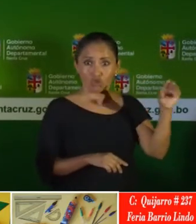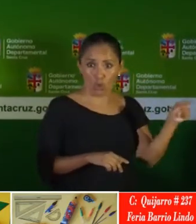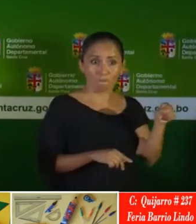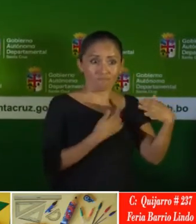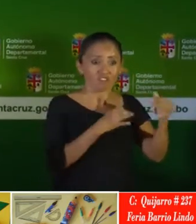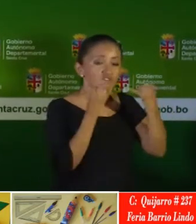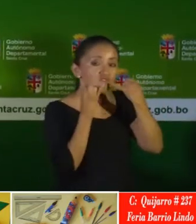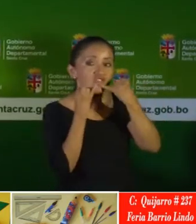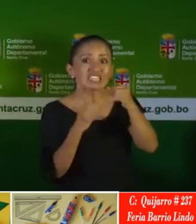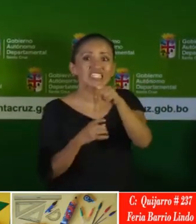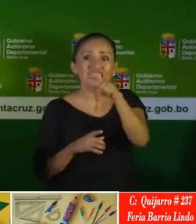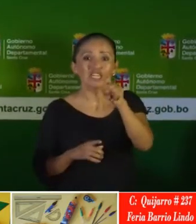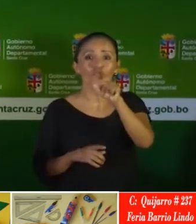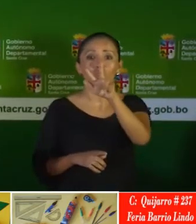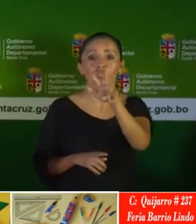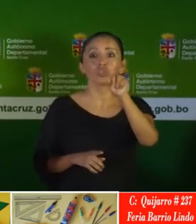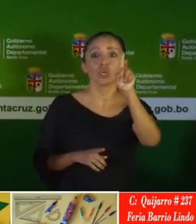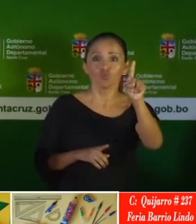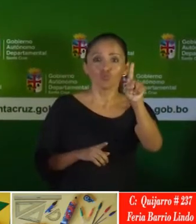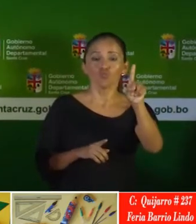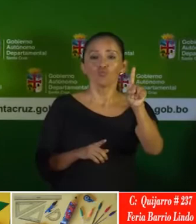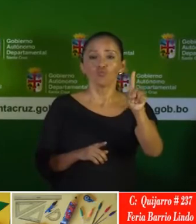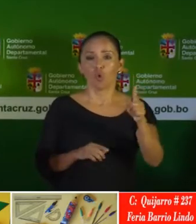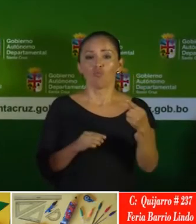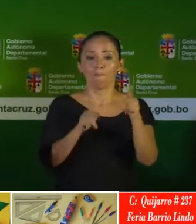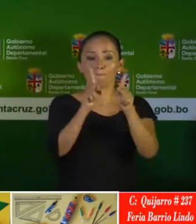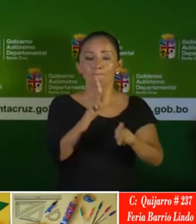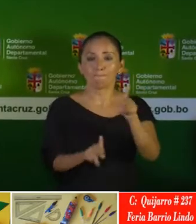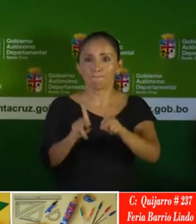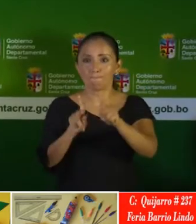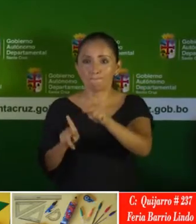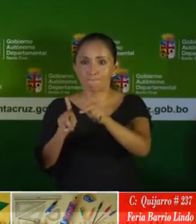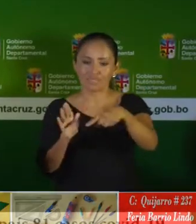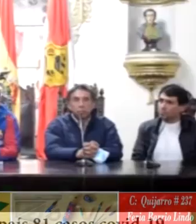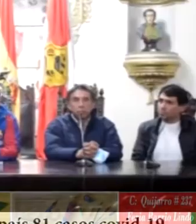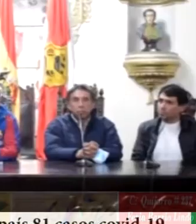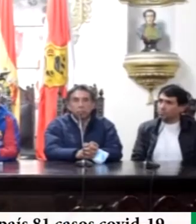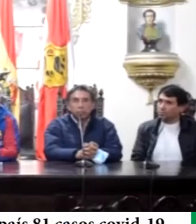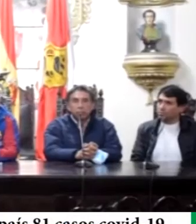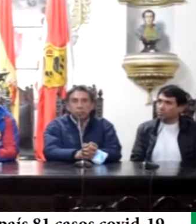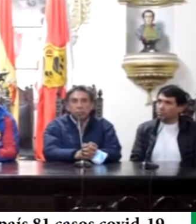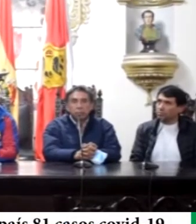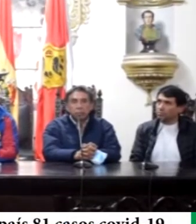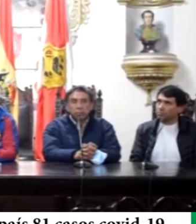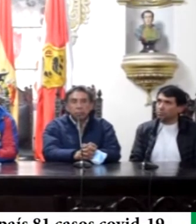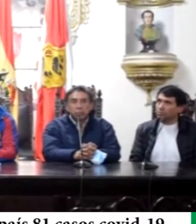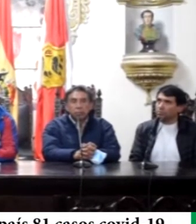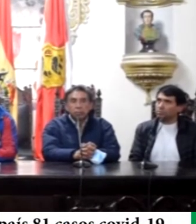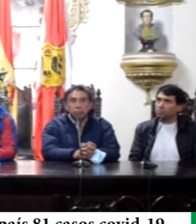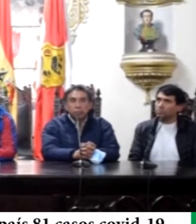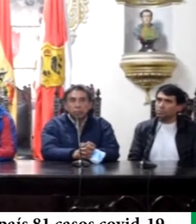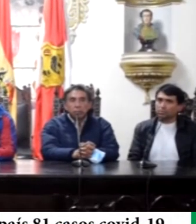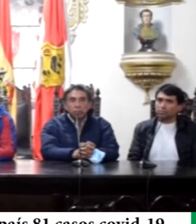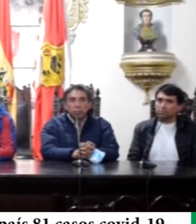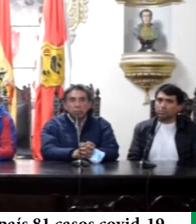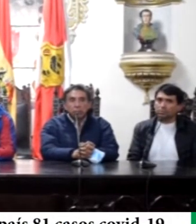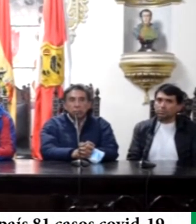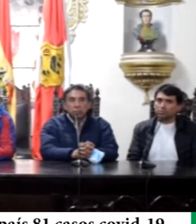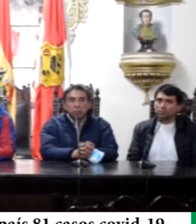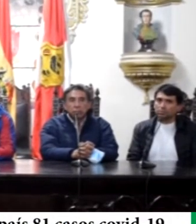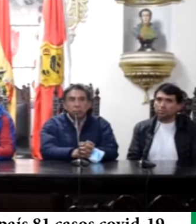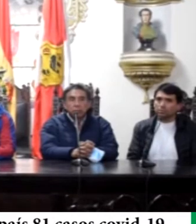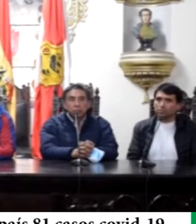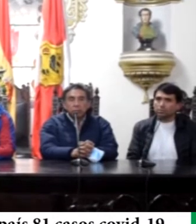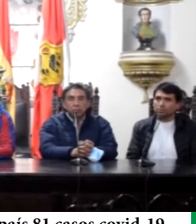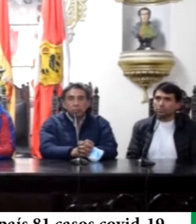va reportando 131 pacientes descartados. Lamentamos comunicarle a la población